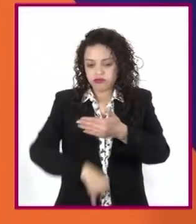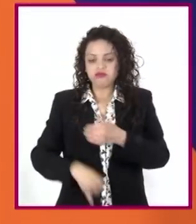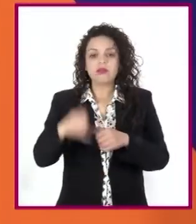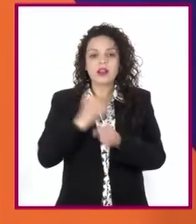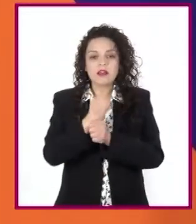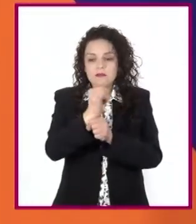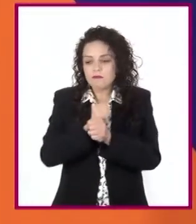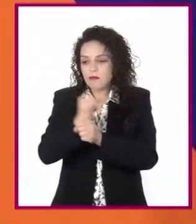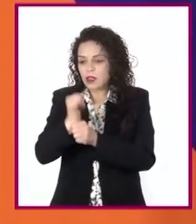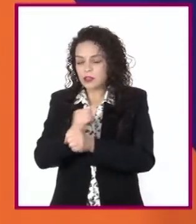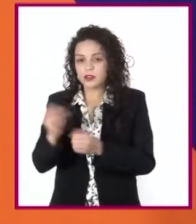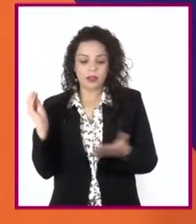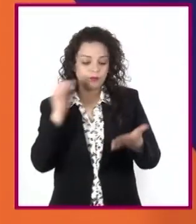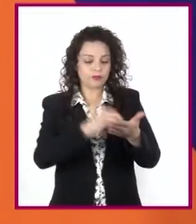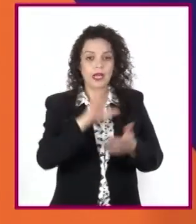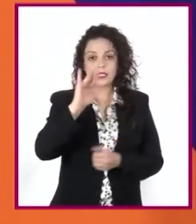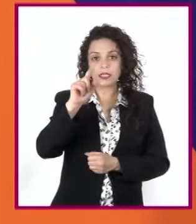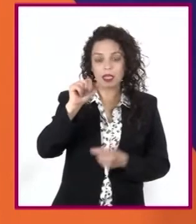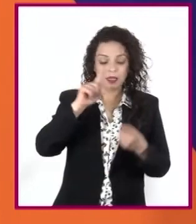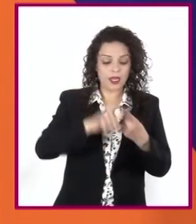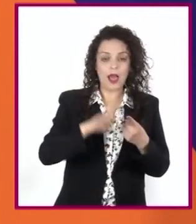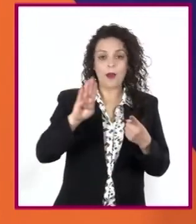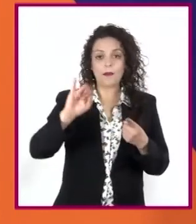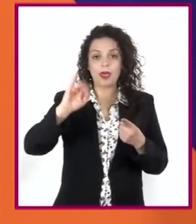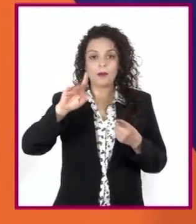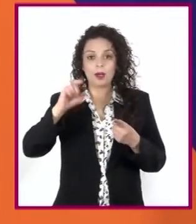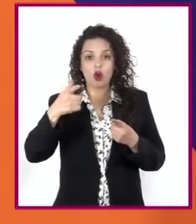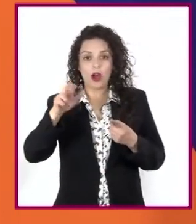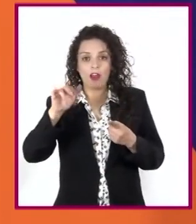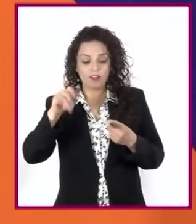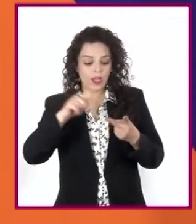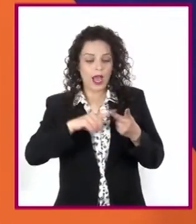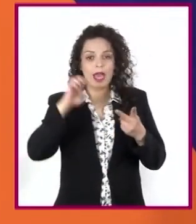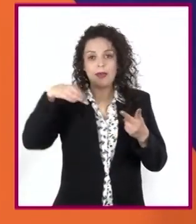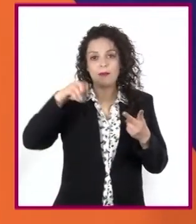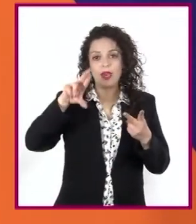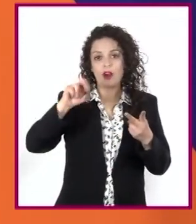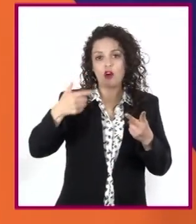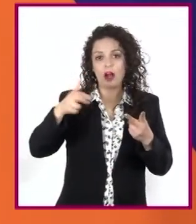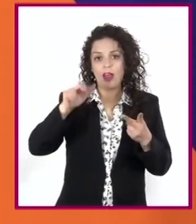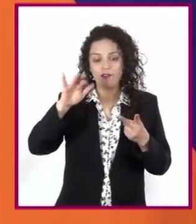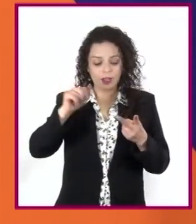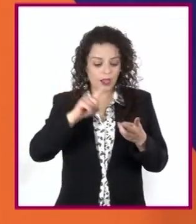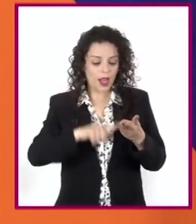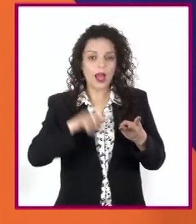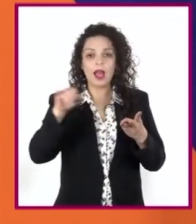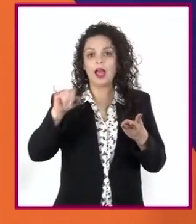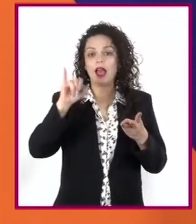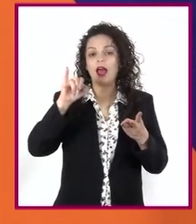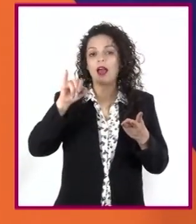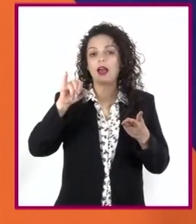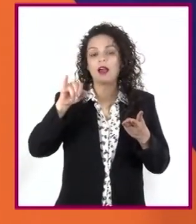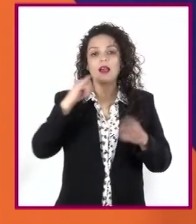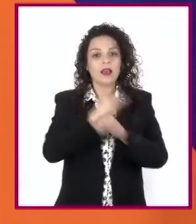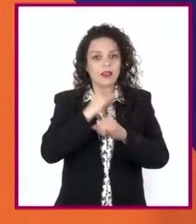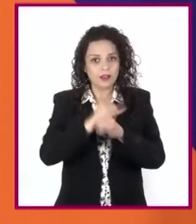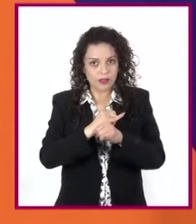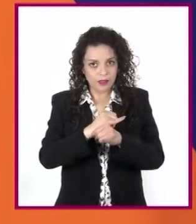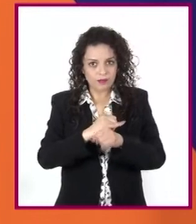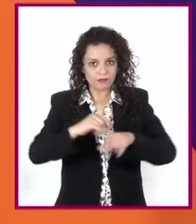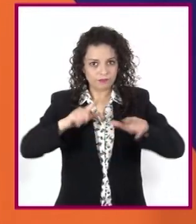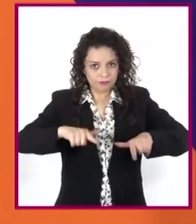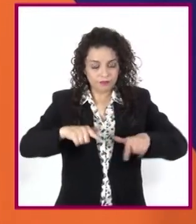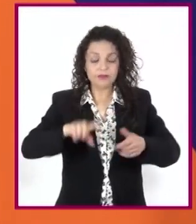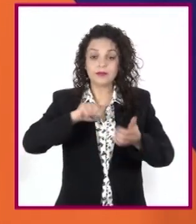citas y de las referencias bibliográficas, hemerográficas y electrónicas incluidas al final del trabajo demuestran la honradez